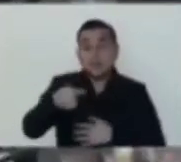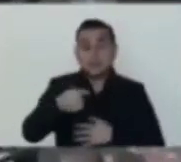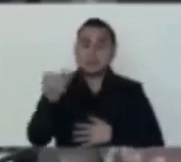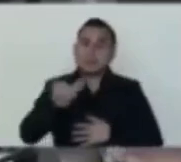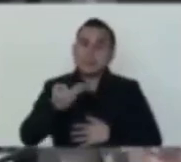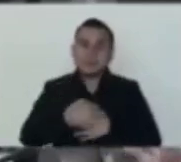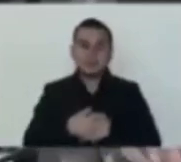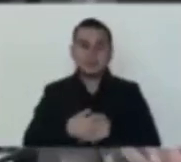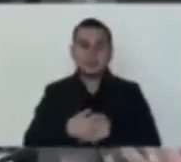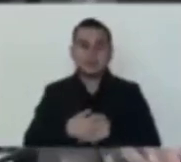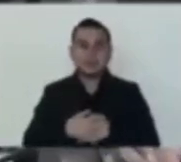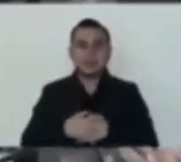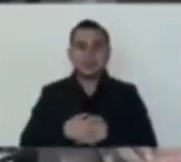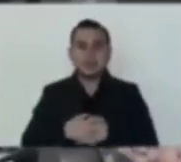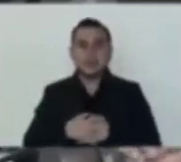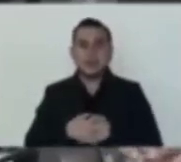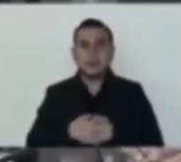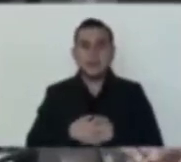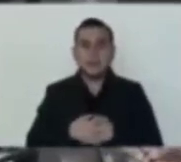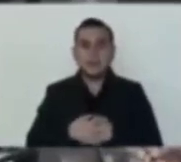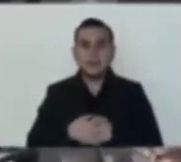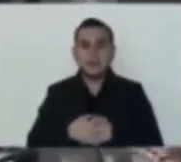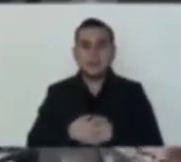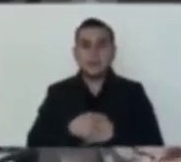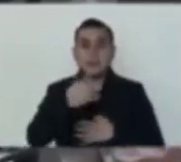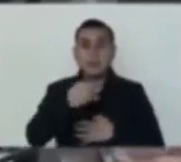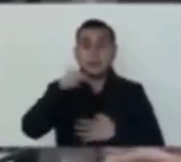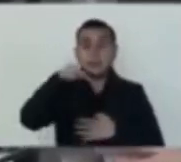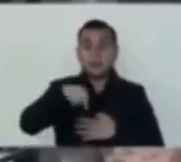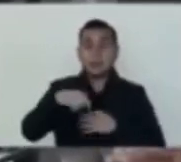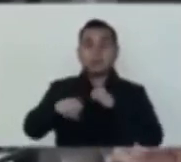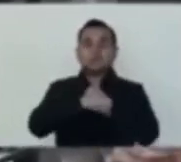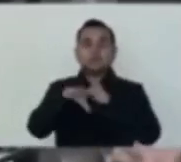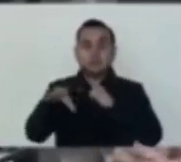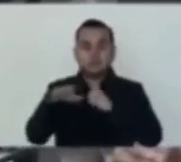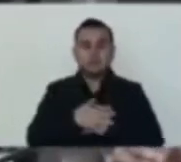mañana. Y vamos a poner una hora,